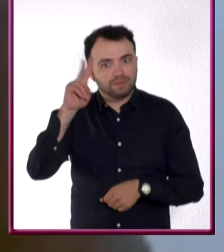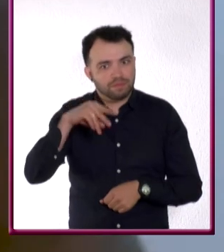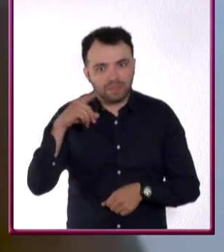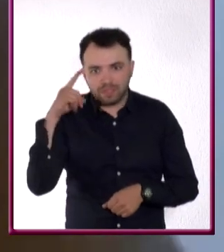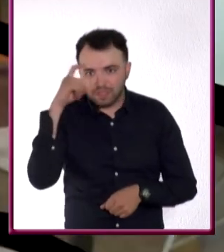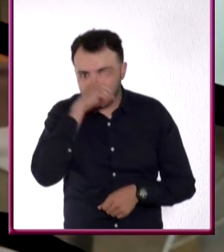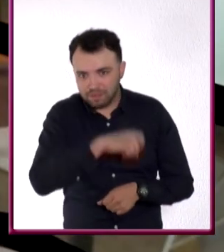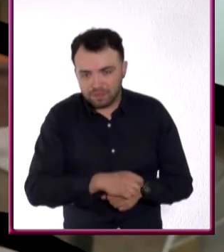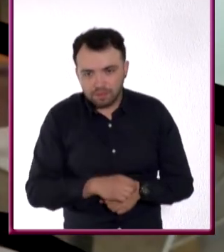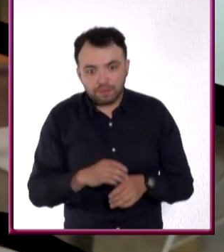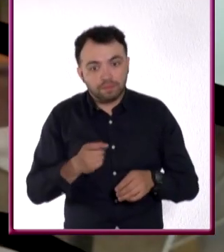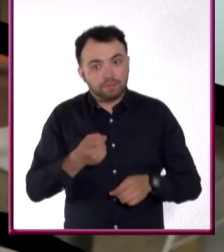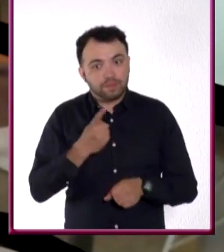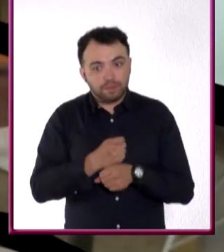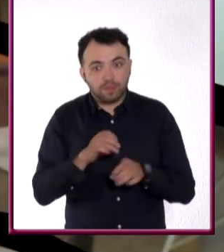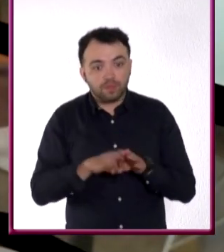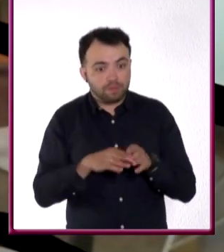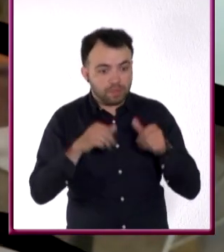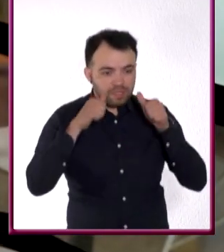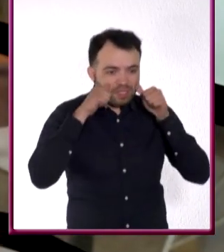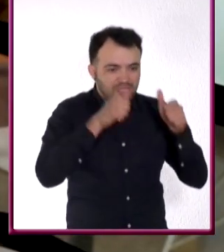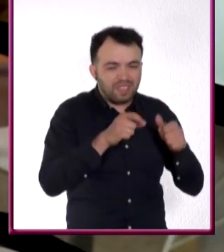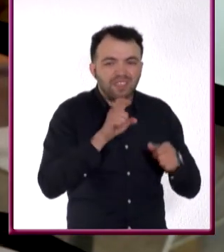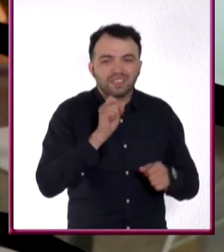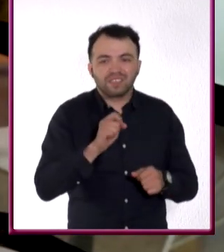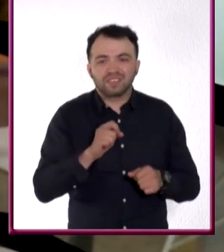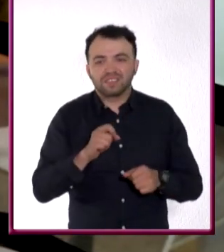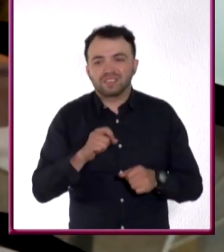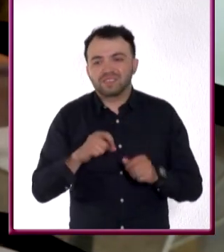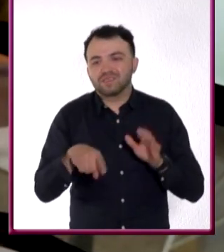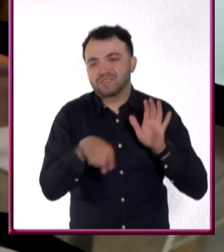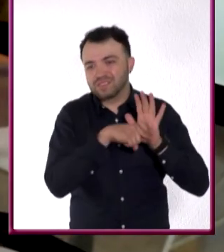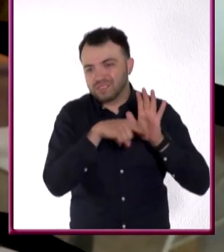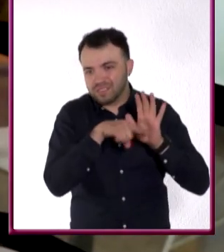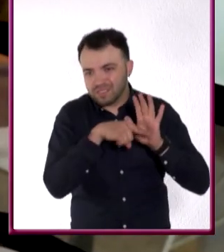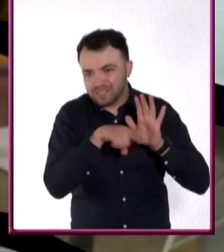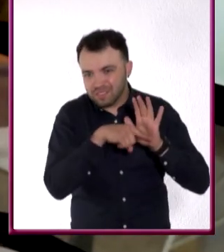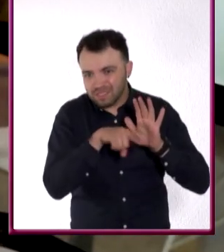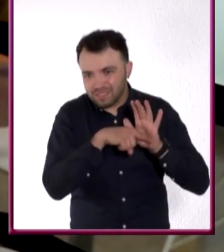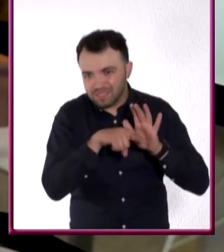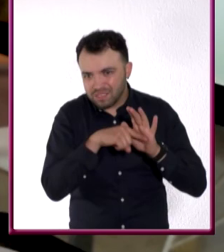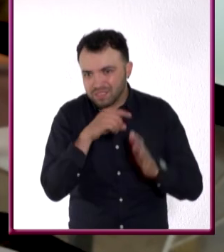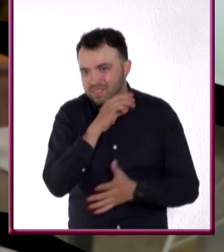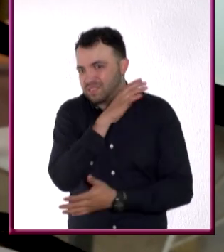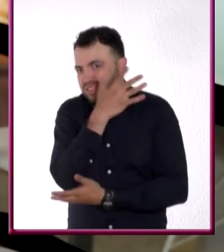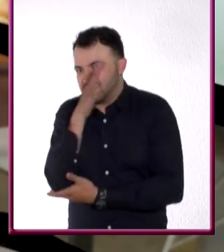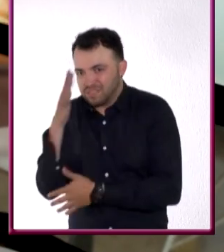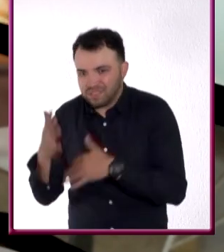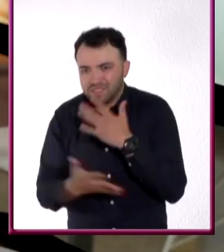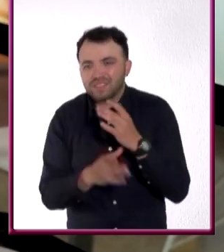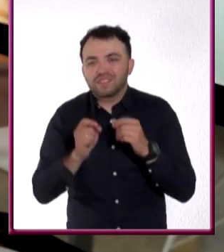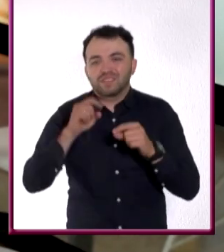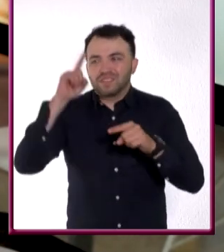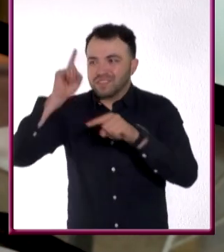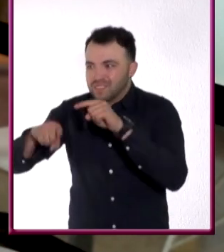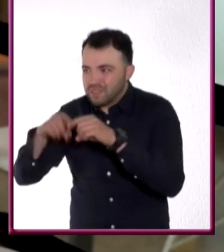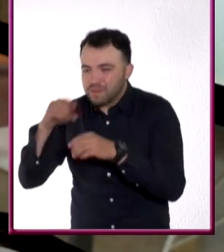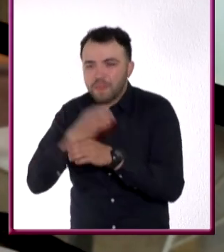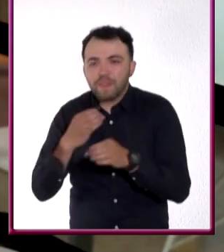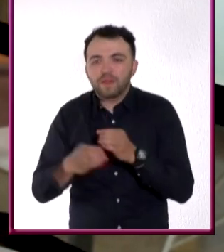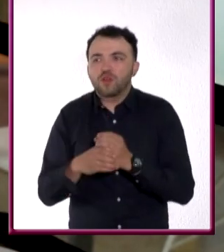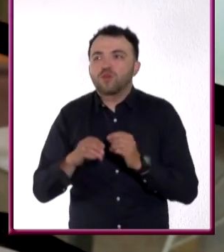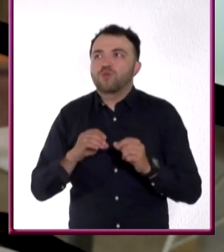cuenta siempre los impactos negativos, los impactos ambientales negativos de todas las acciones que nosotros llevamos a